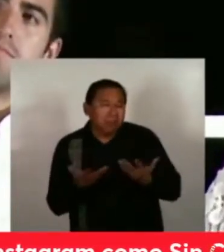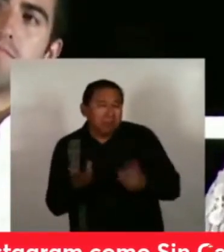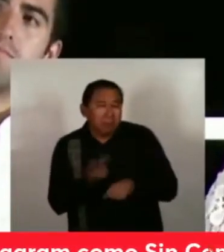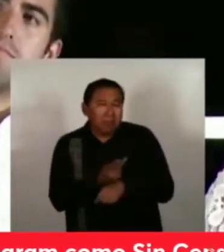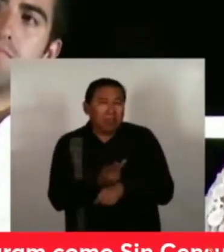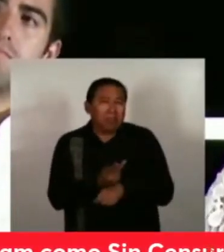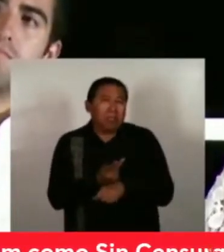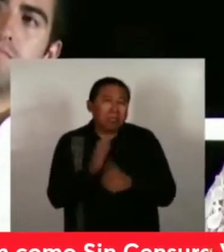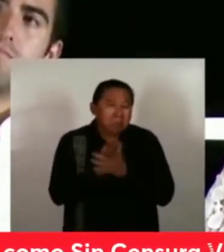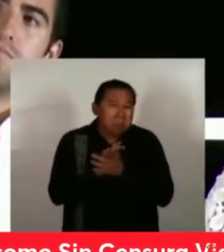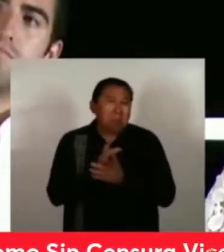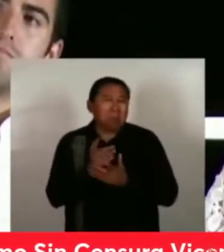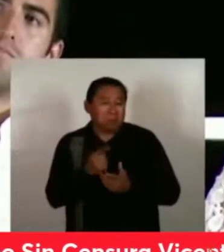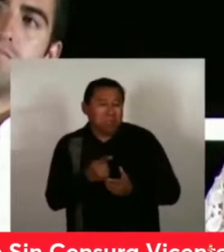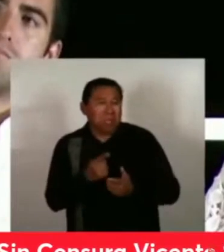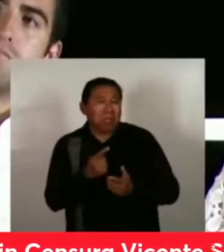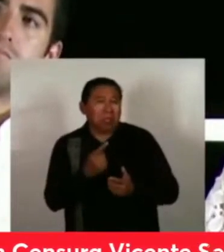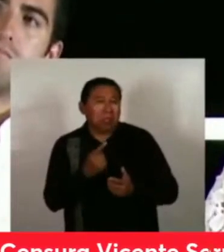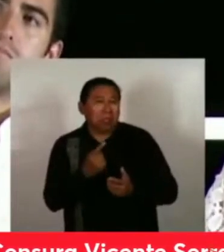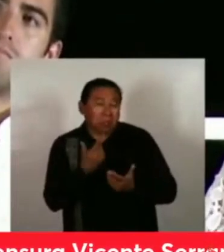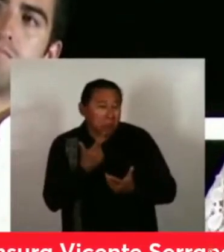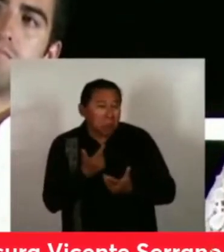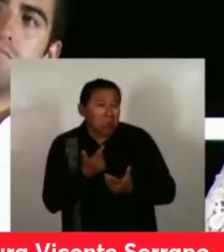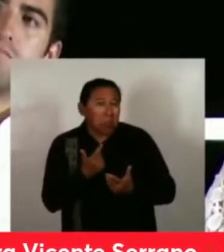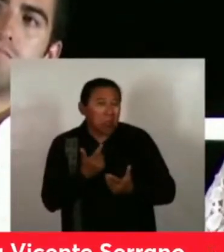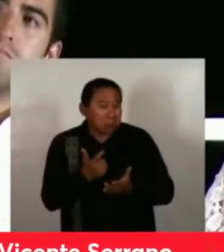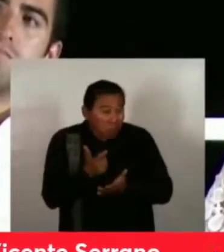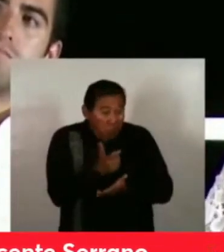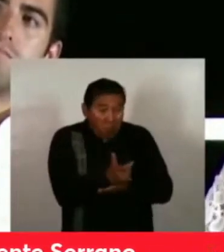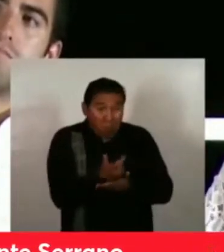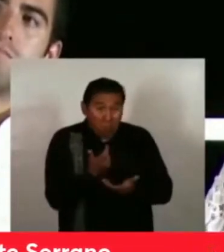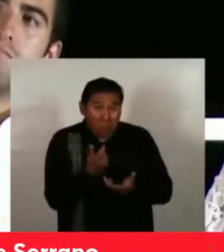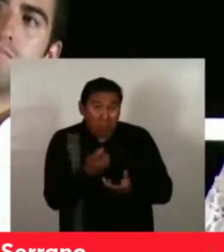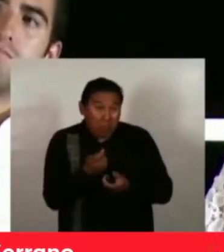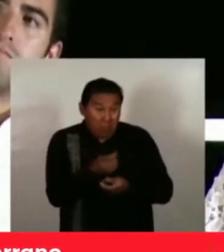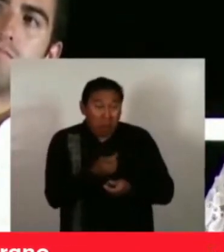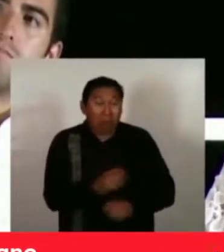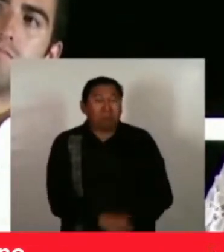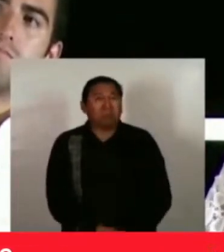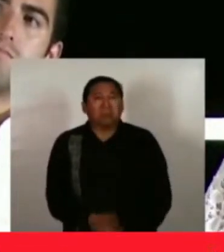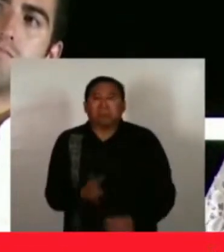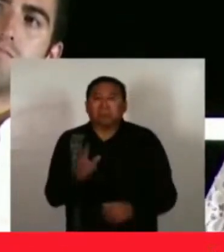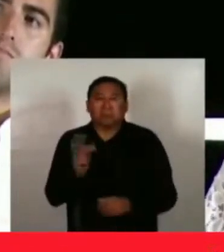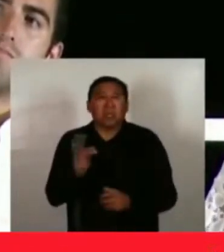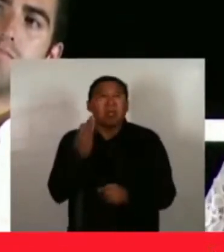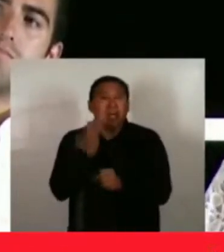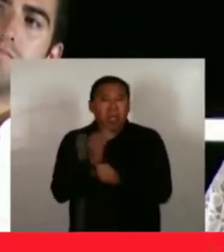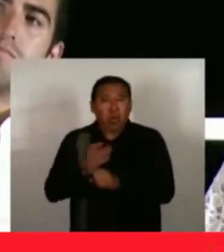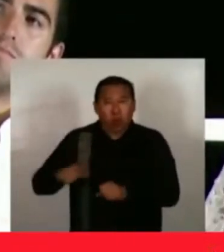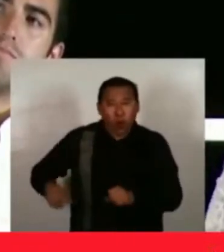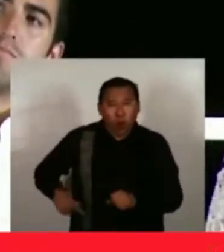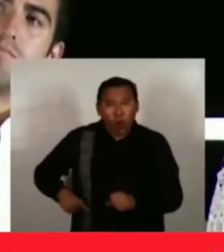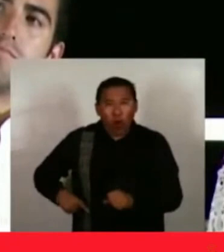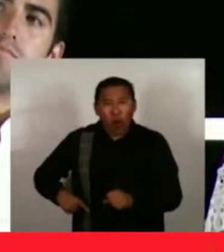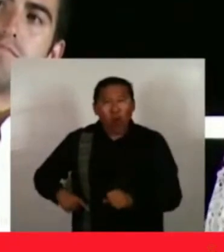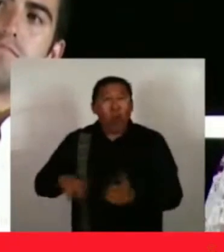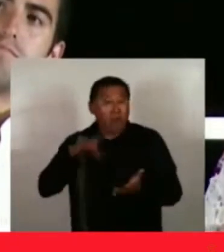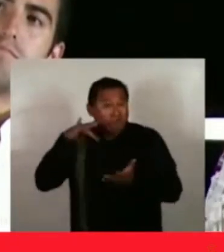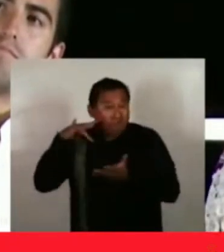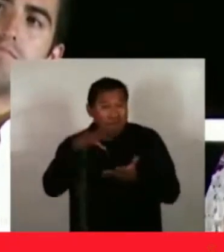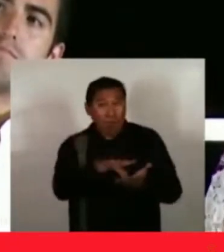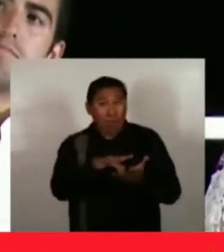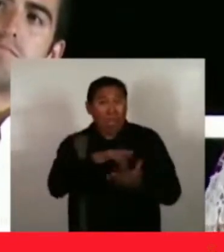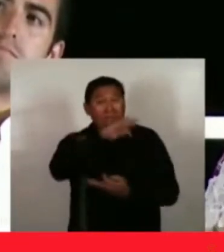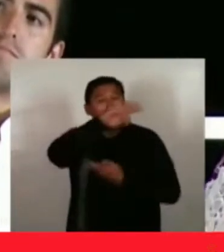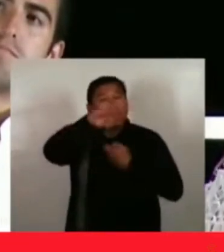el marido, la pareja, nos dé un sustento. Pues no, ahora el gobierno le va a dar un apoyo